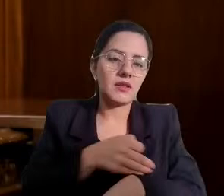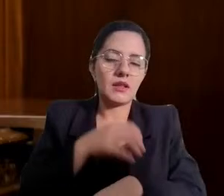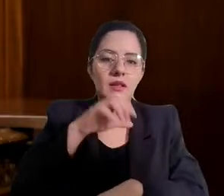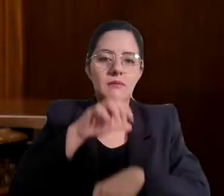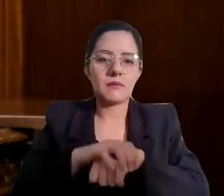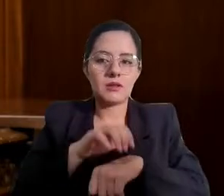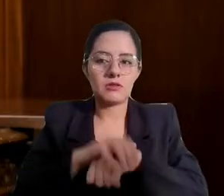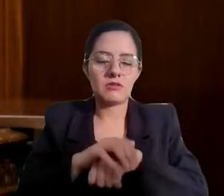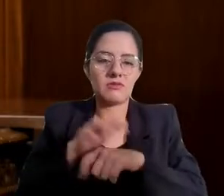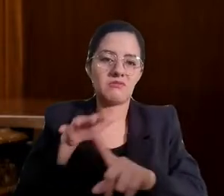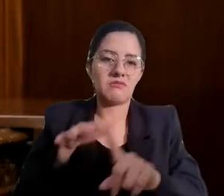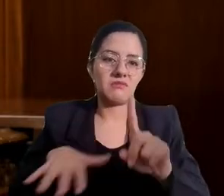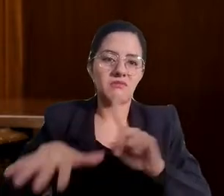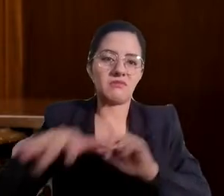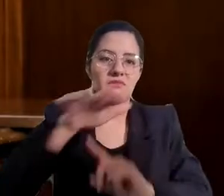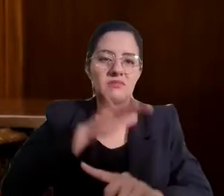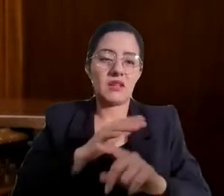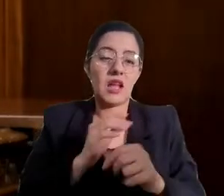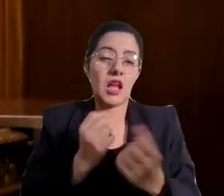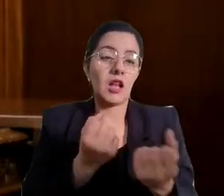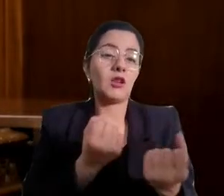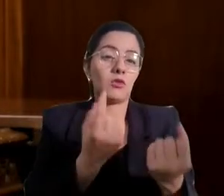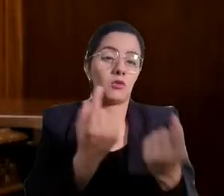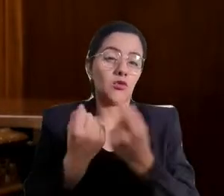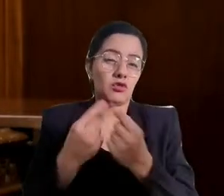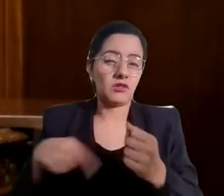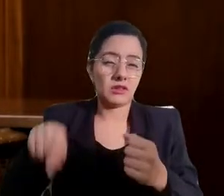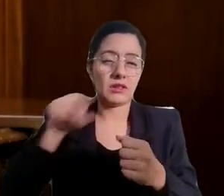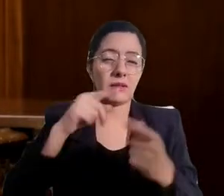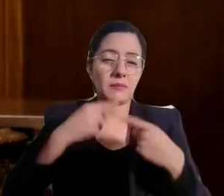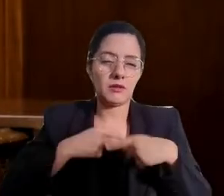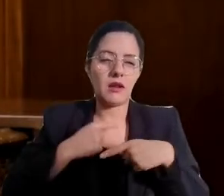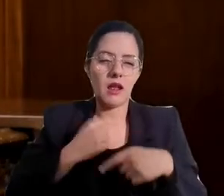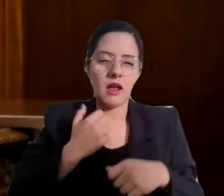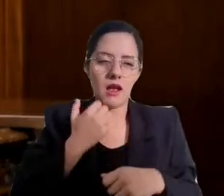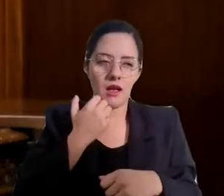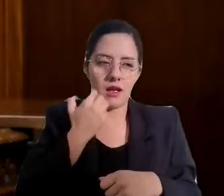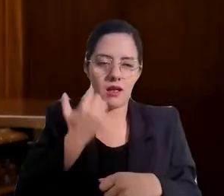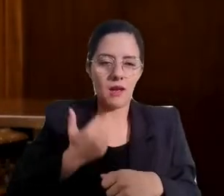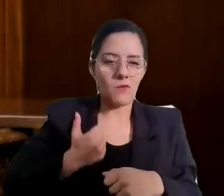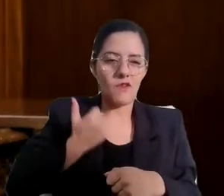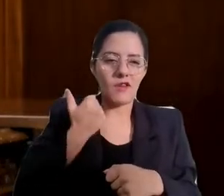personas malavidas que suelen aprovecharse de ellas y de ellos.